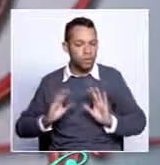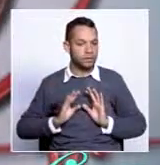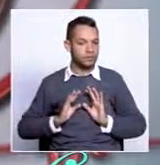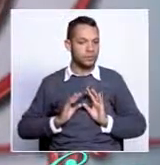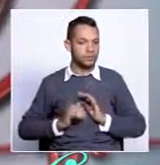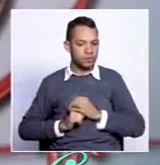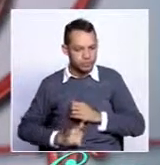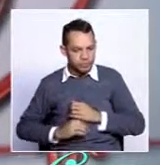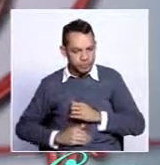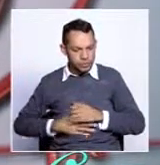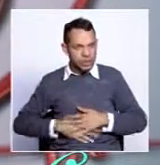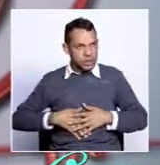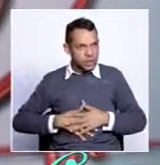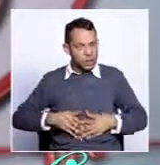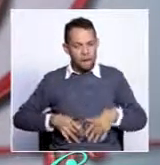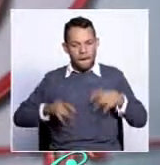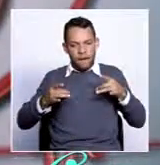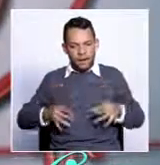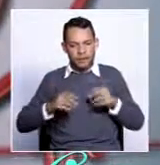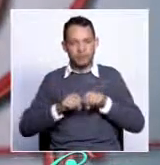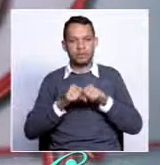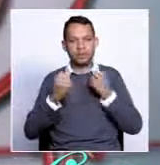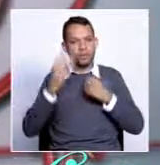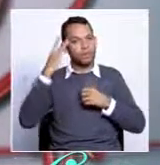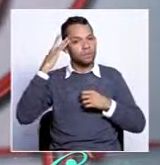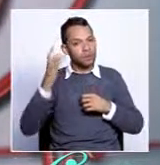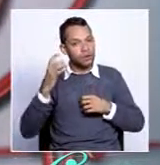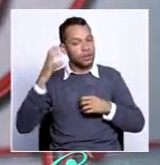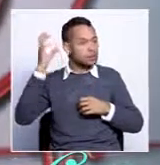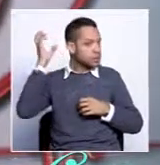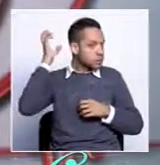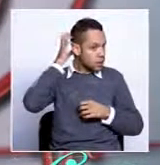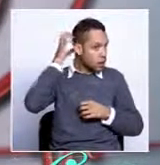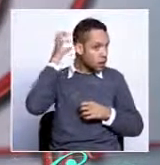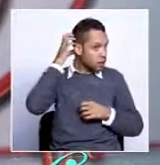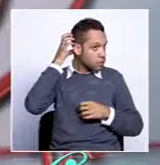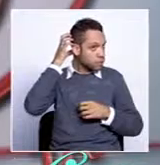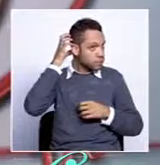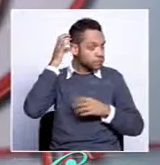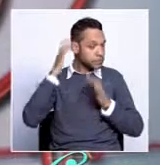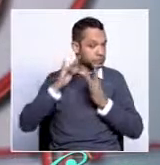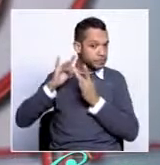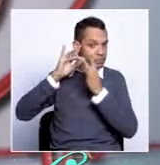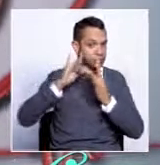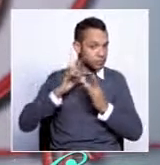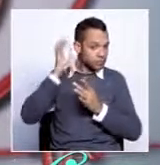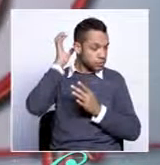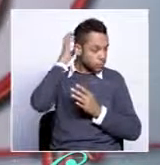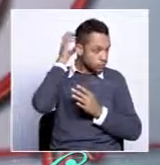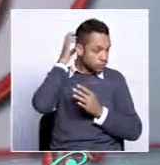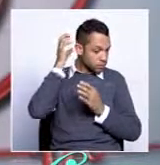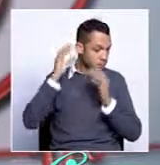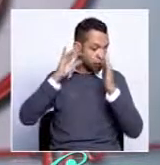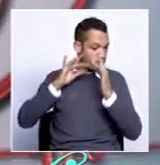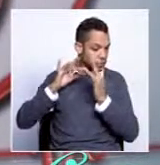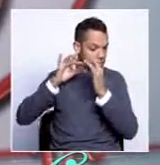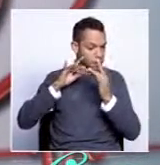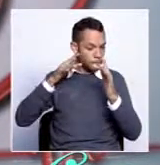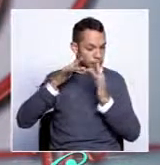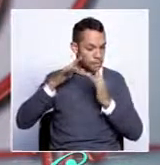les da como diarrea porque el cerebro a través de la información está